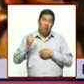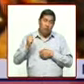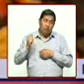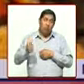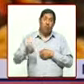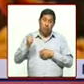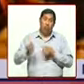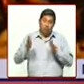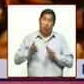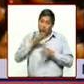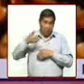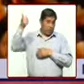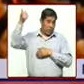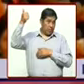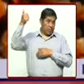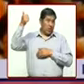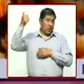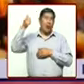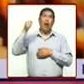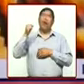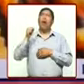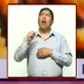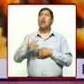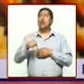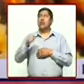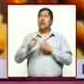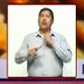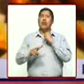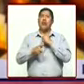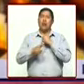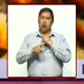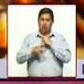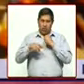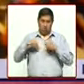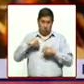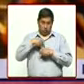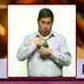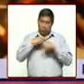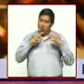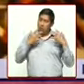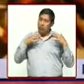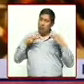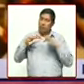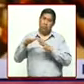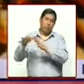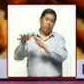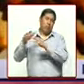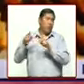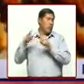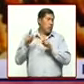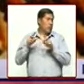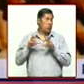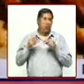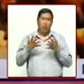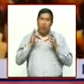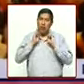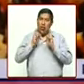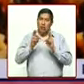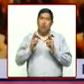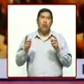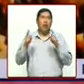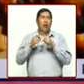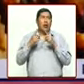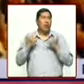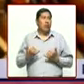correcto? Sí han entrado nuestras cabezas, ¿no?, nuestro del Pacto de Unidad, pero todavía no hay ninguna respuesta hasta